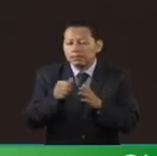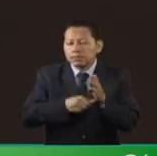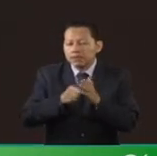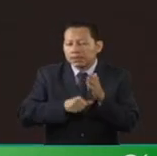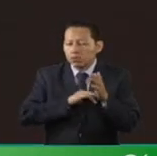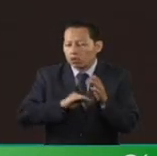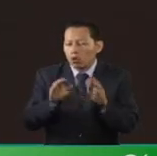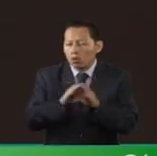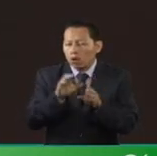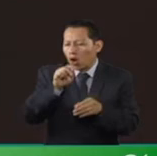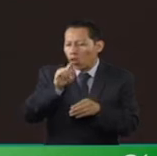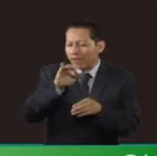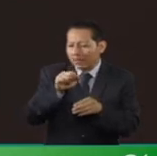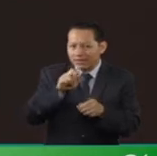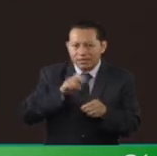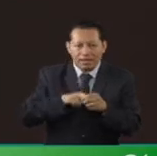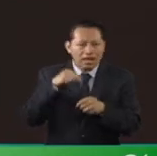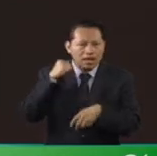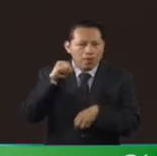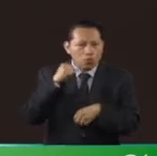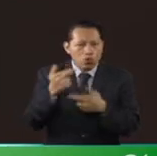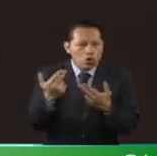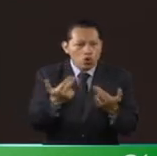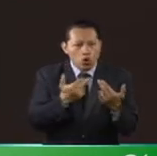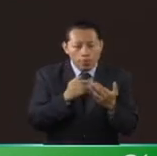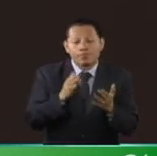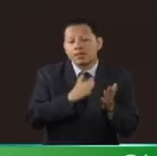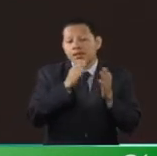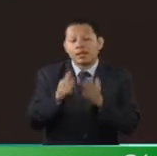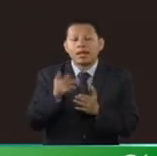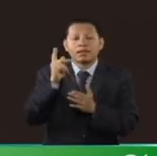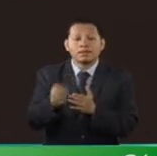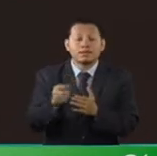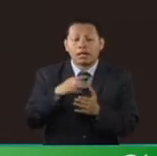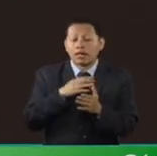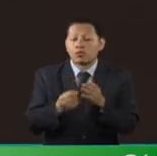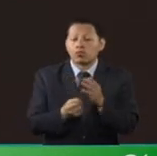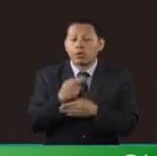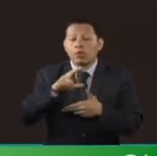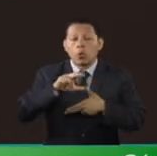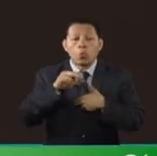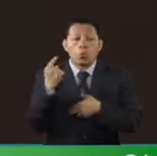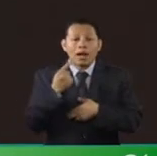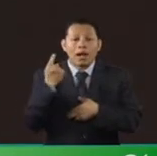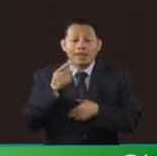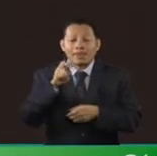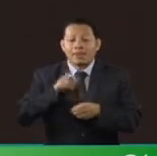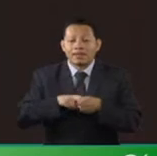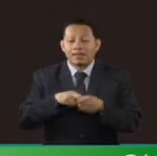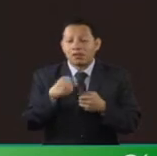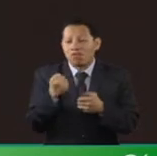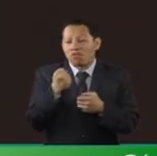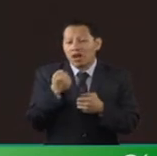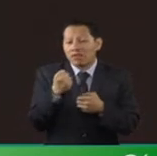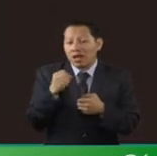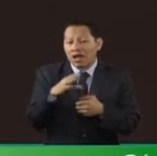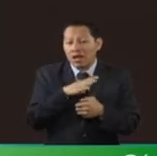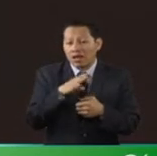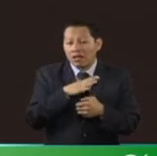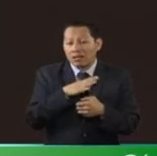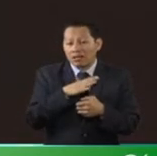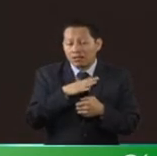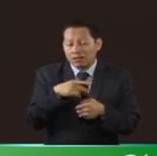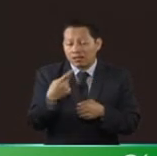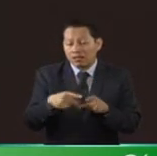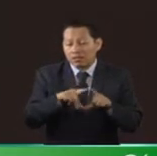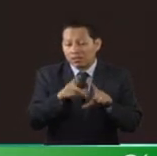devastación de Otis en Acapulco, a unos días de que el nuevo huracán en la historia de